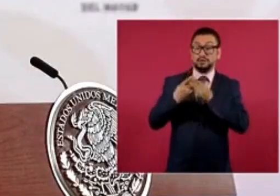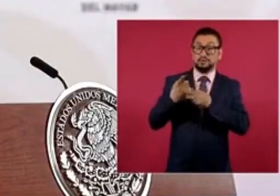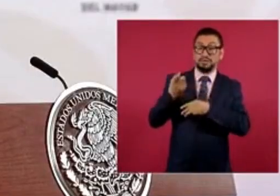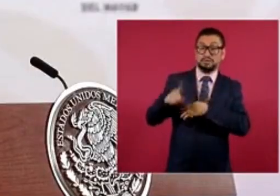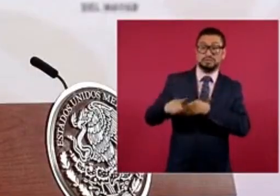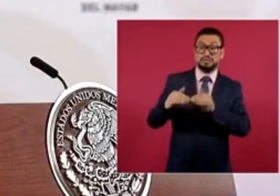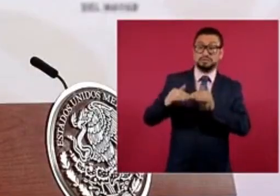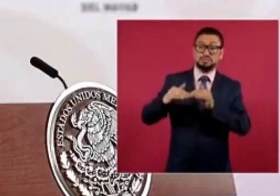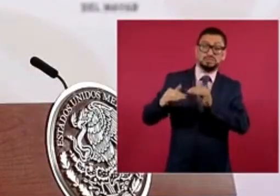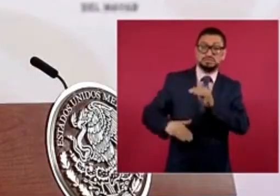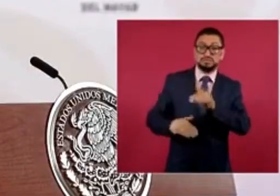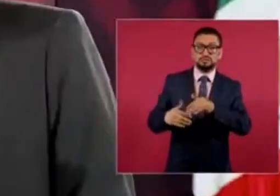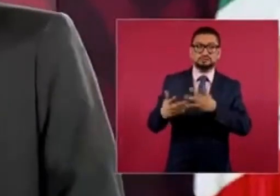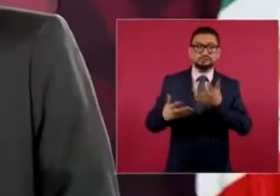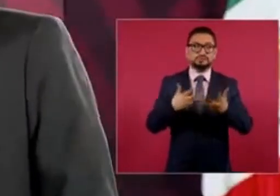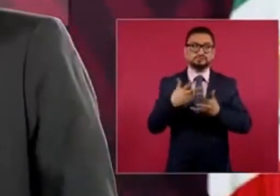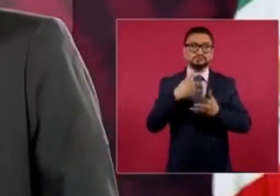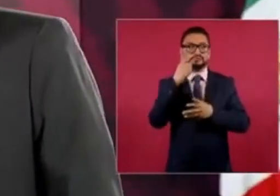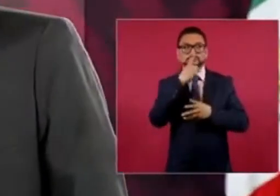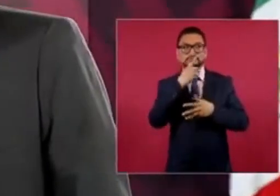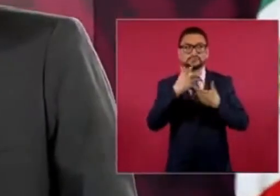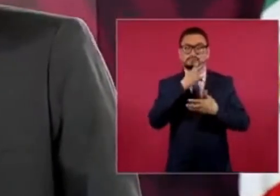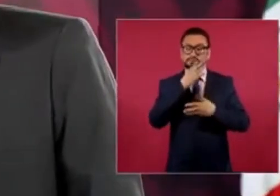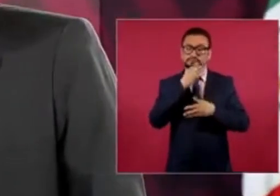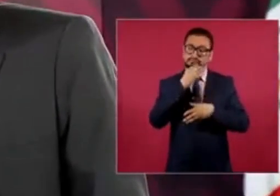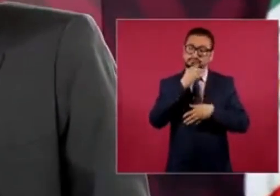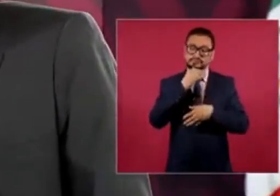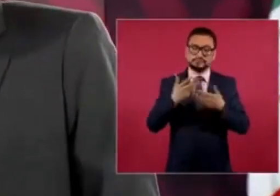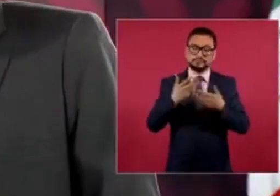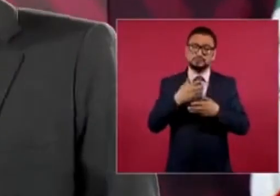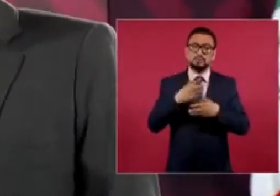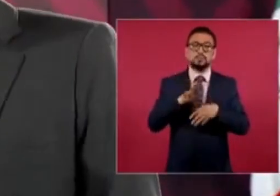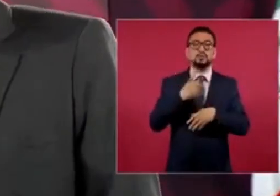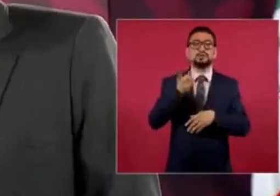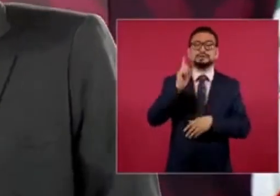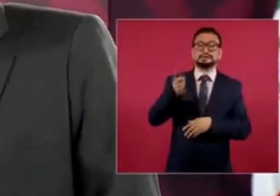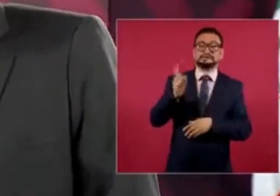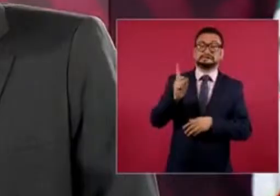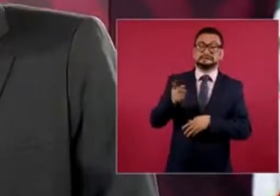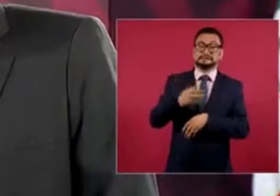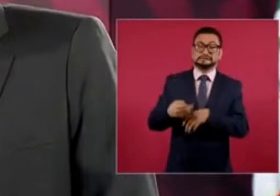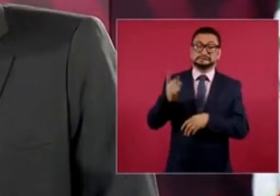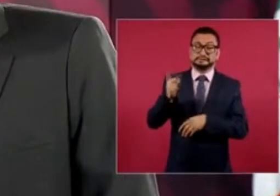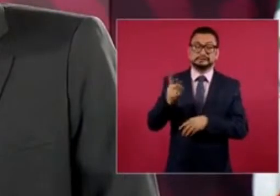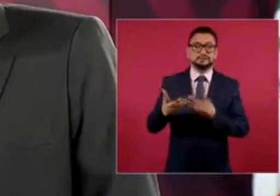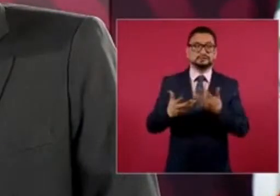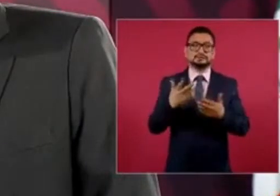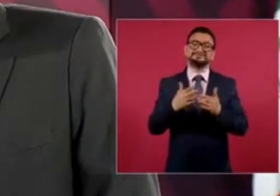a la delincuencia, que hay amenazas